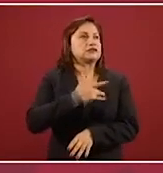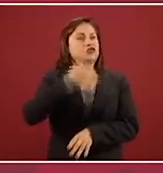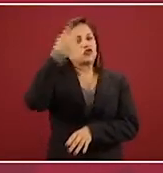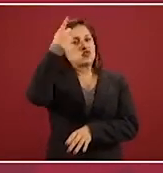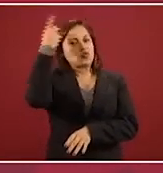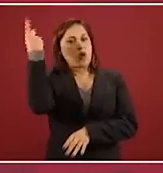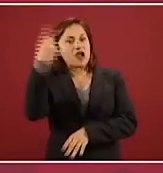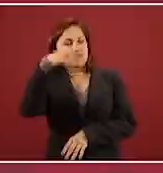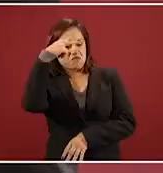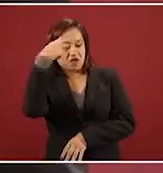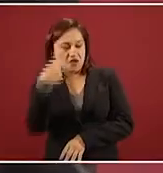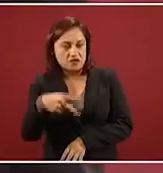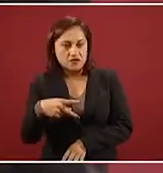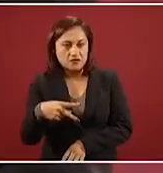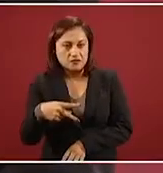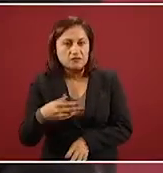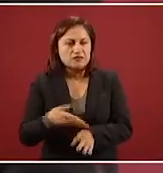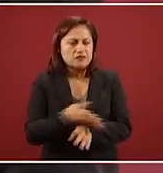Generalizaban.